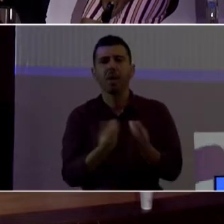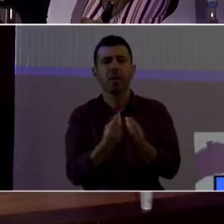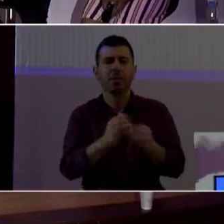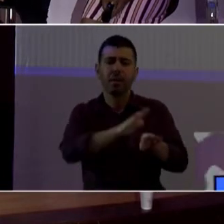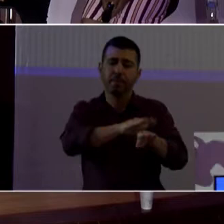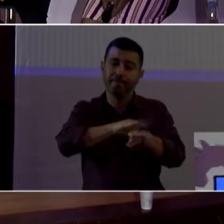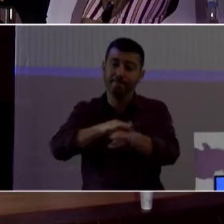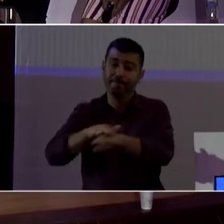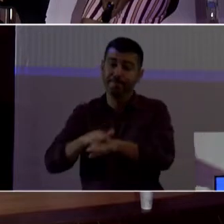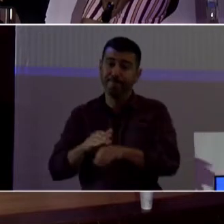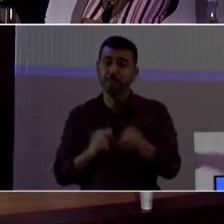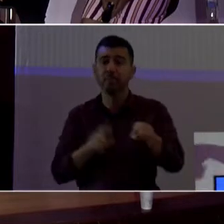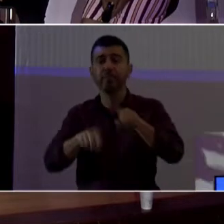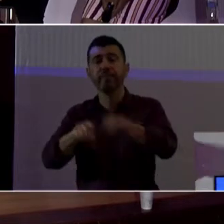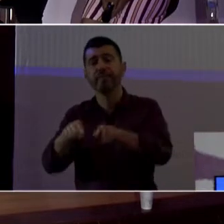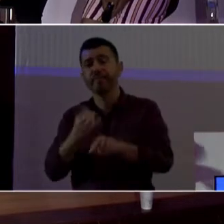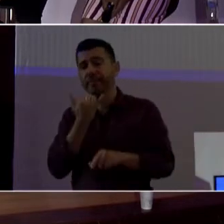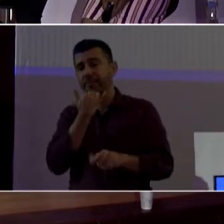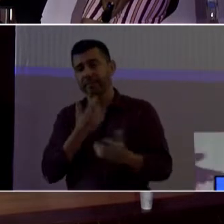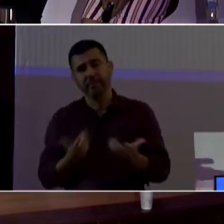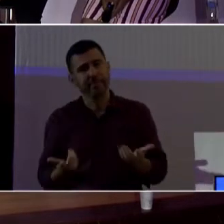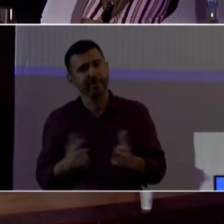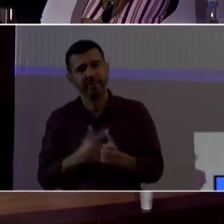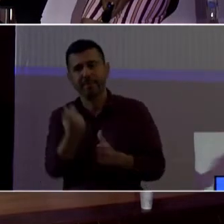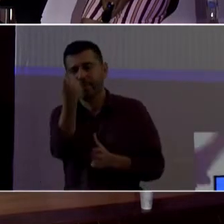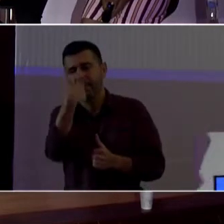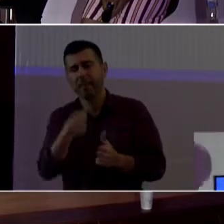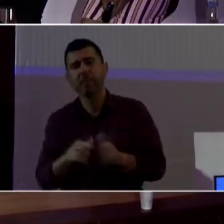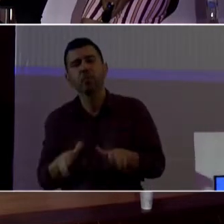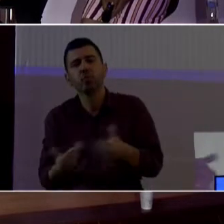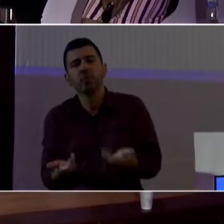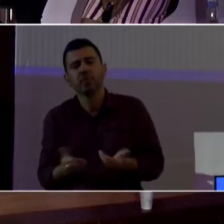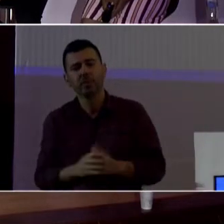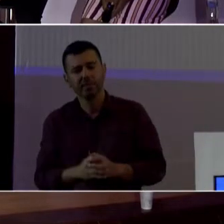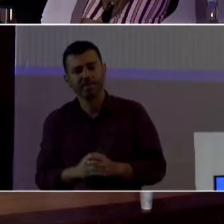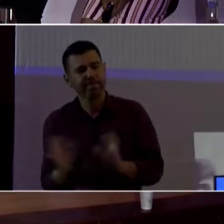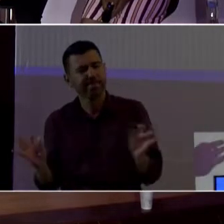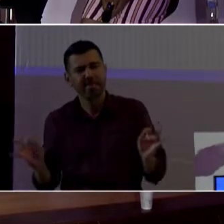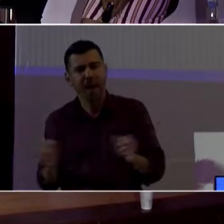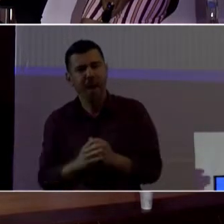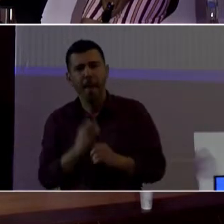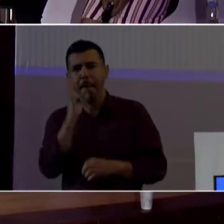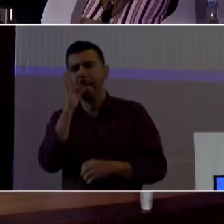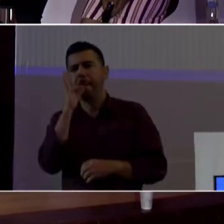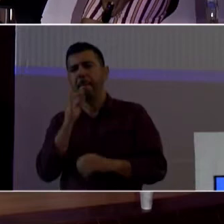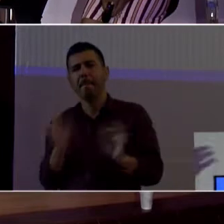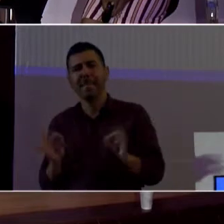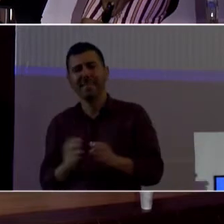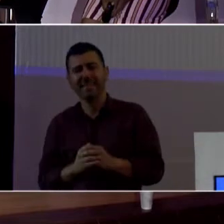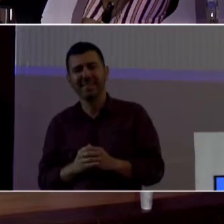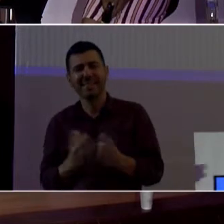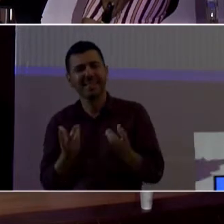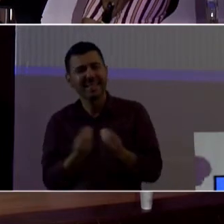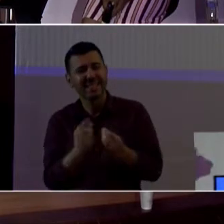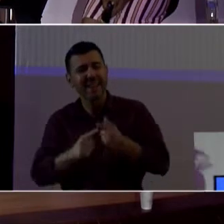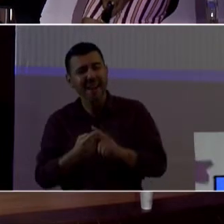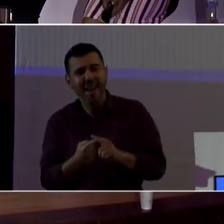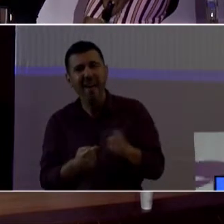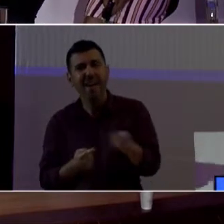esto. Ustedes no nos volvieron a preguntar a nosotros cómo vamos. ¿Nuestros compañeros están felices con el